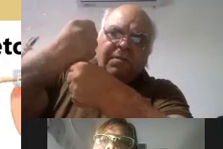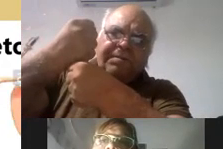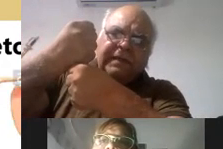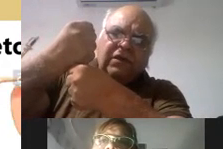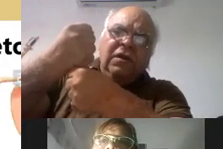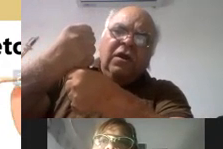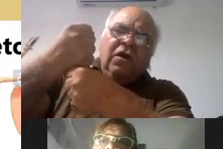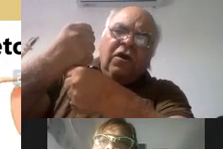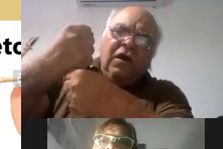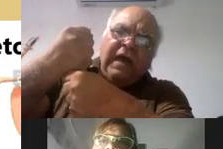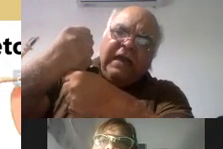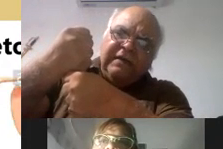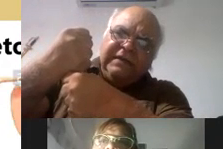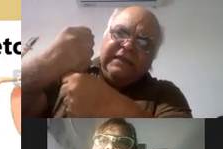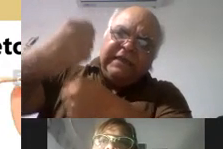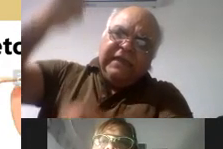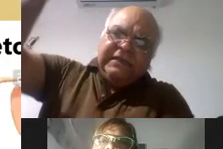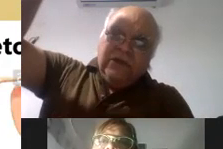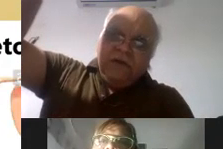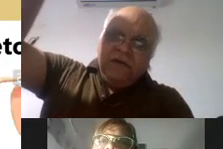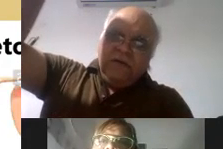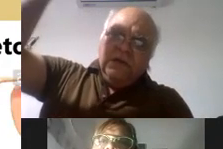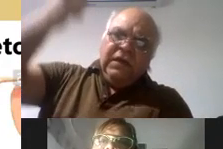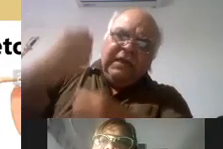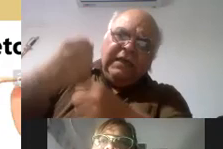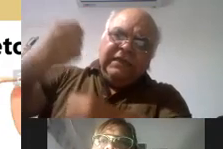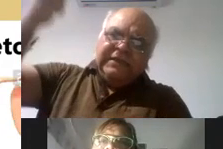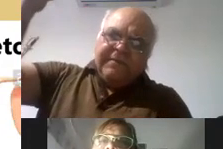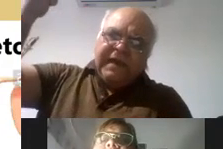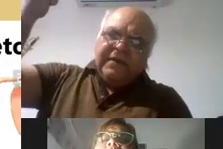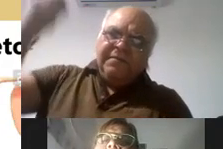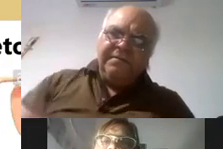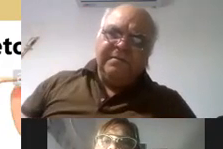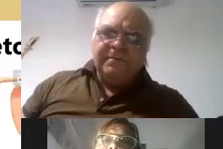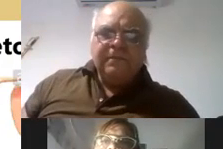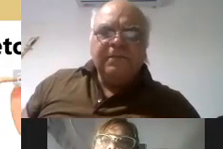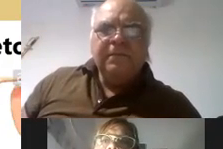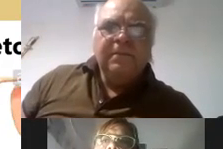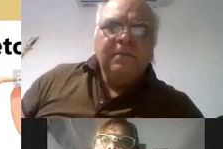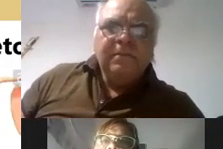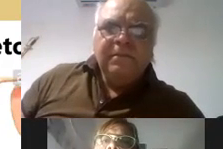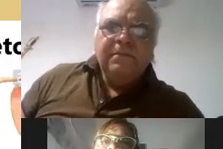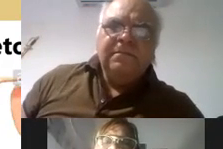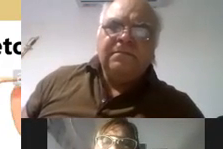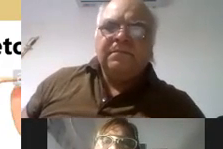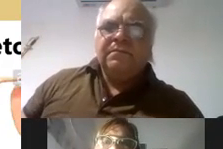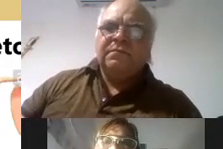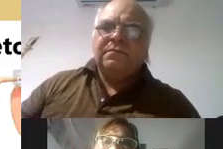de compresión o al revés, de tensión, que tiende a separar.